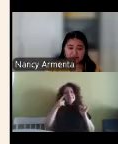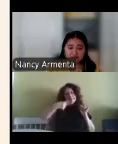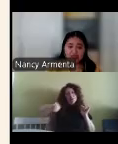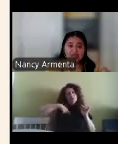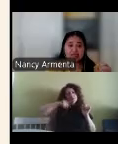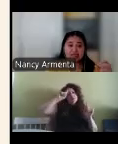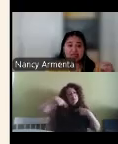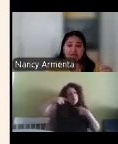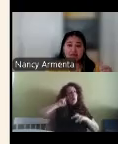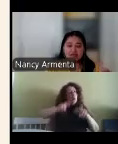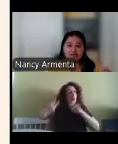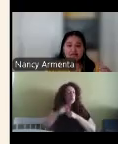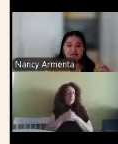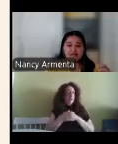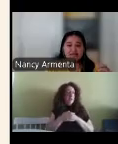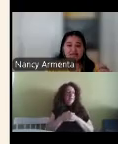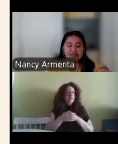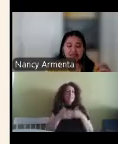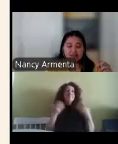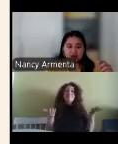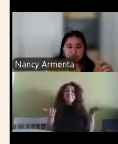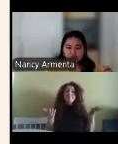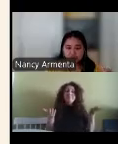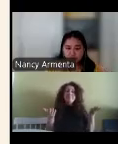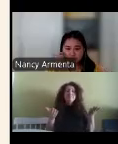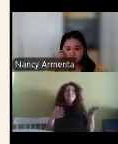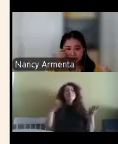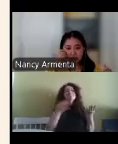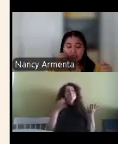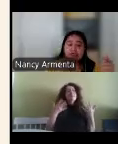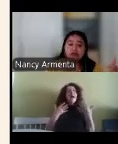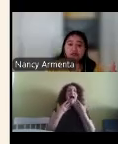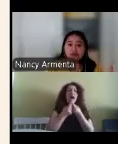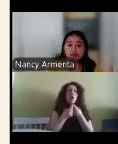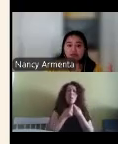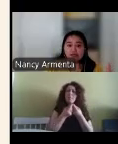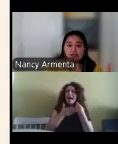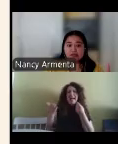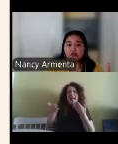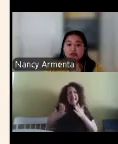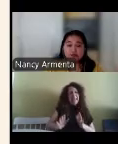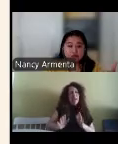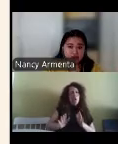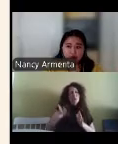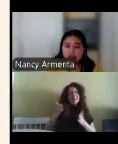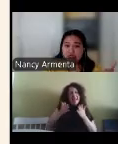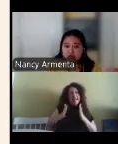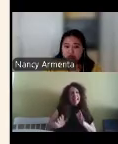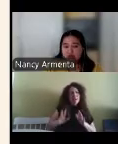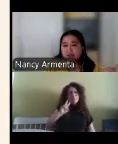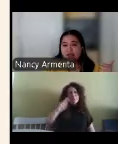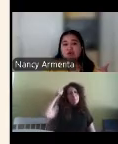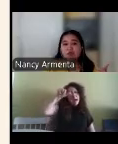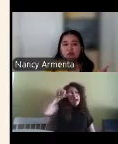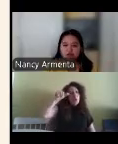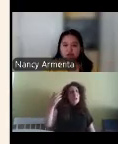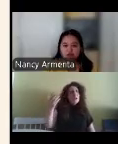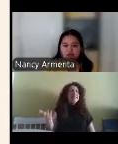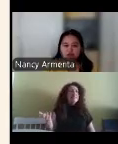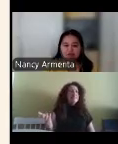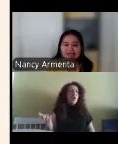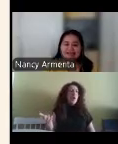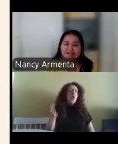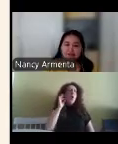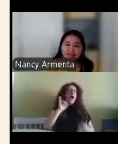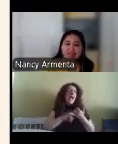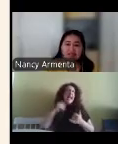personas. Y además es que estar acompañado por tus hijos, si esos hijos son varones, son hombres o por tu